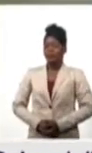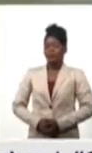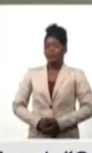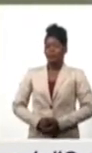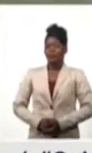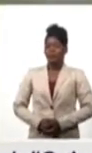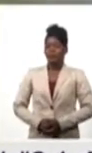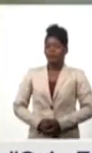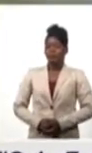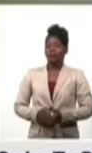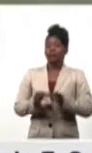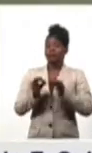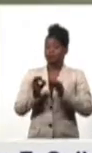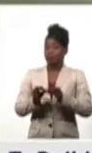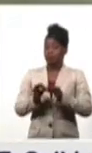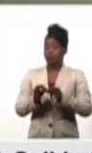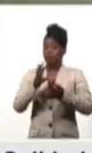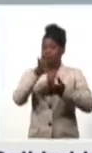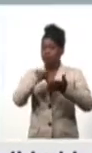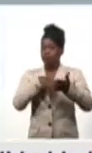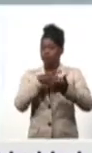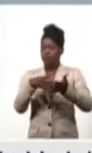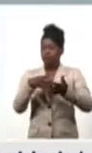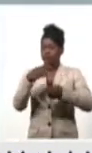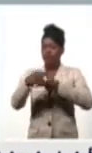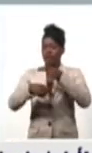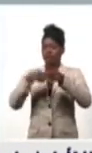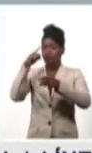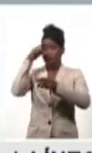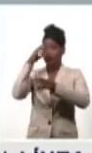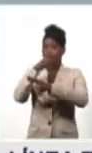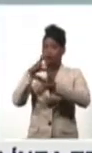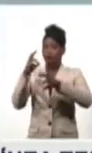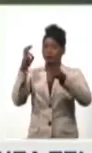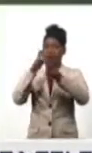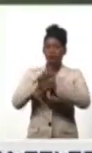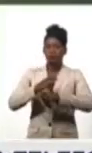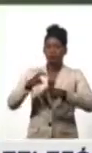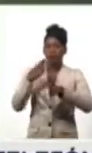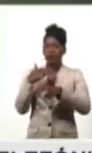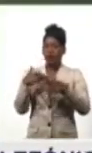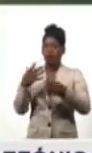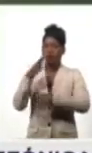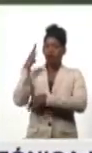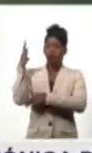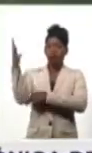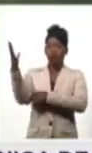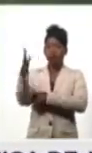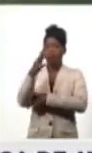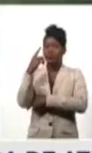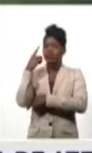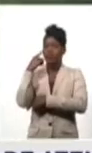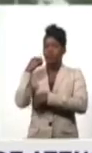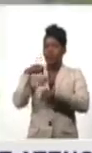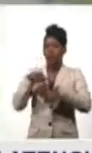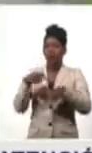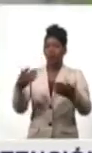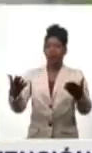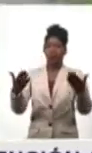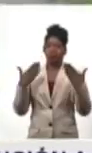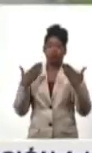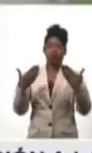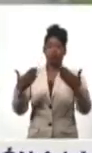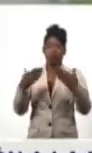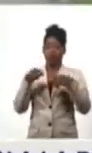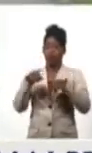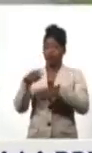Datos avalados por estudios científicos ratifican que el clima de Cuba es cada vez más cálido y extremo. Se observa gran